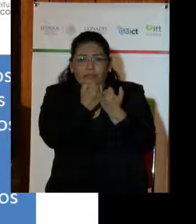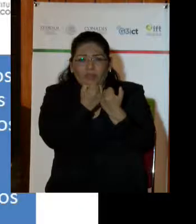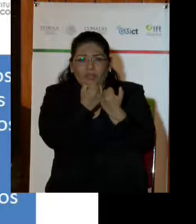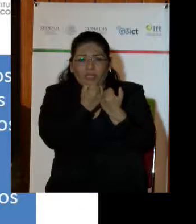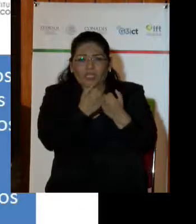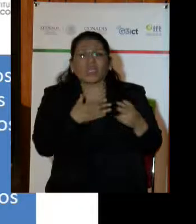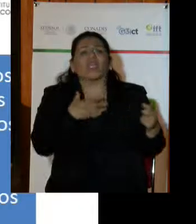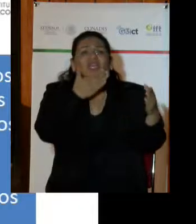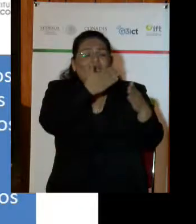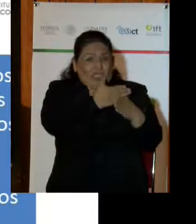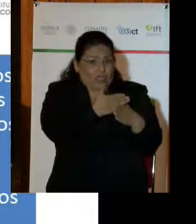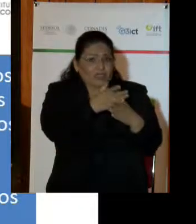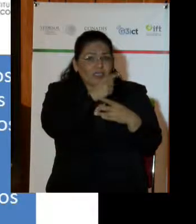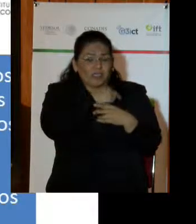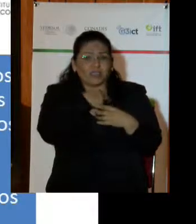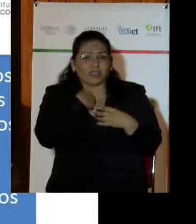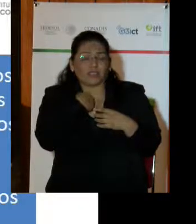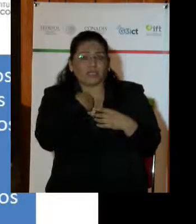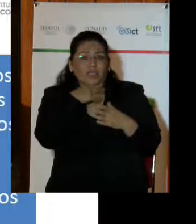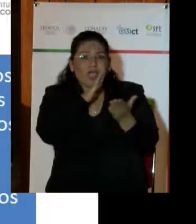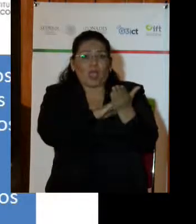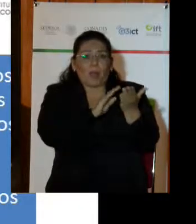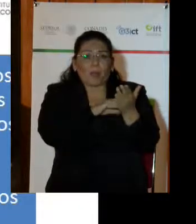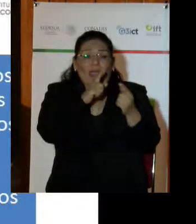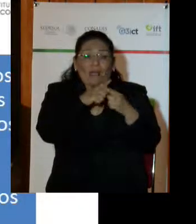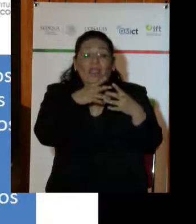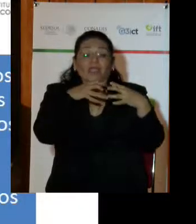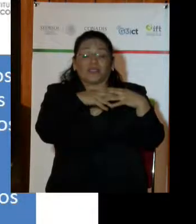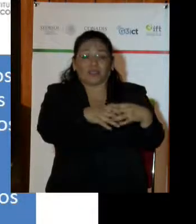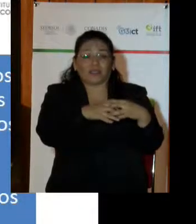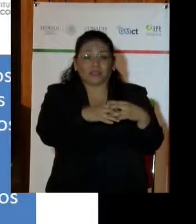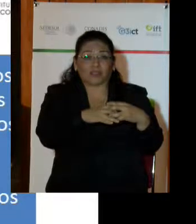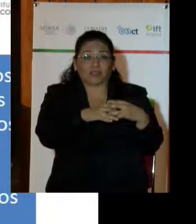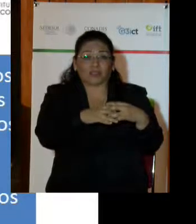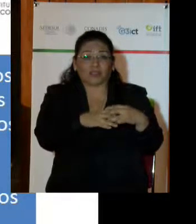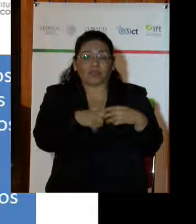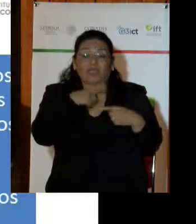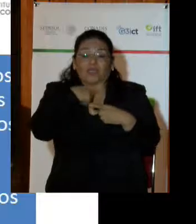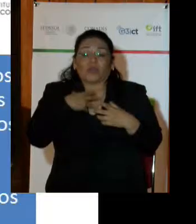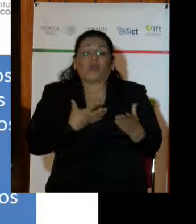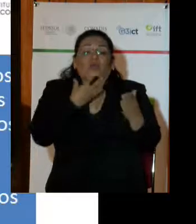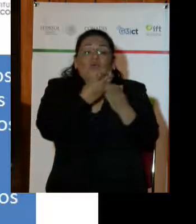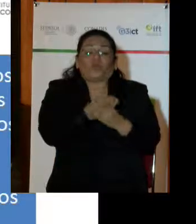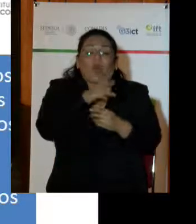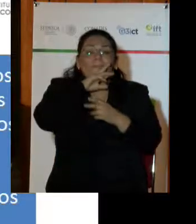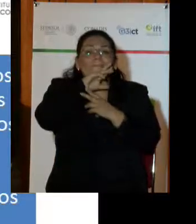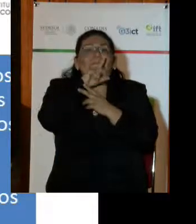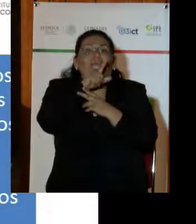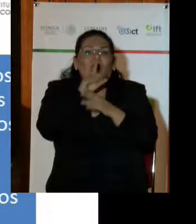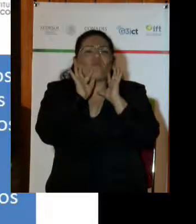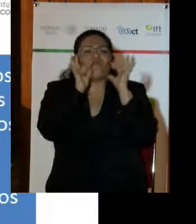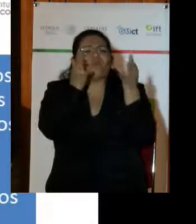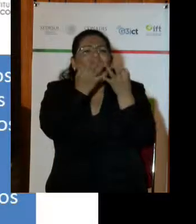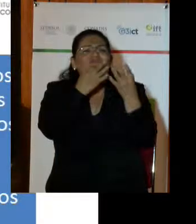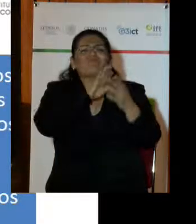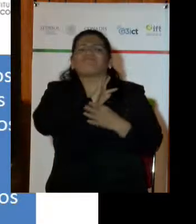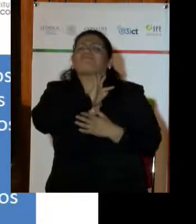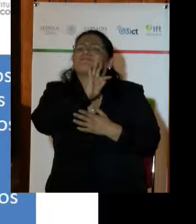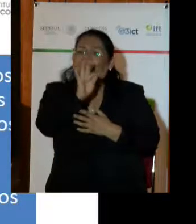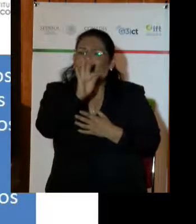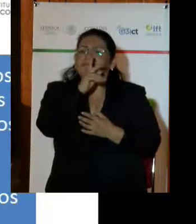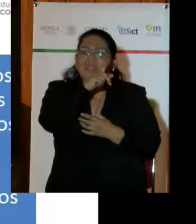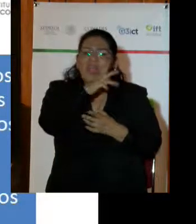y que el papel de la industria en implementarlos en la mejor manera posible, pues